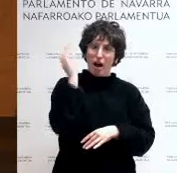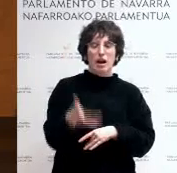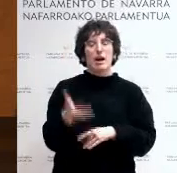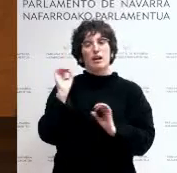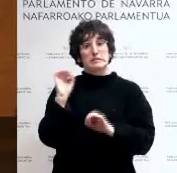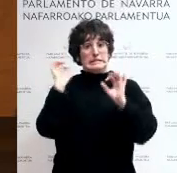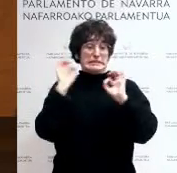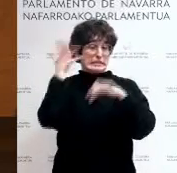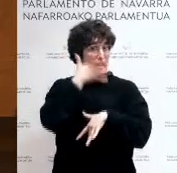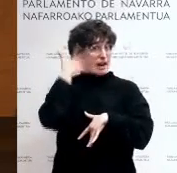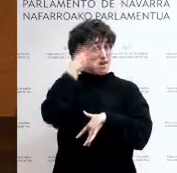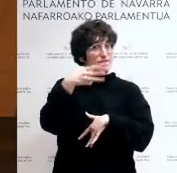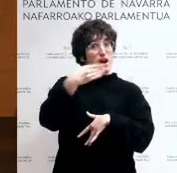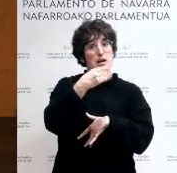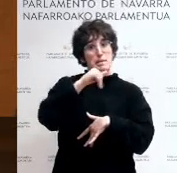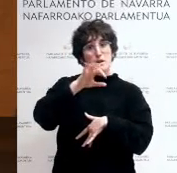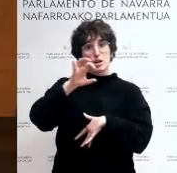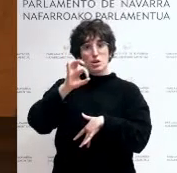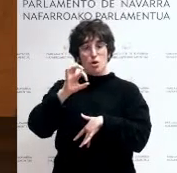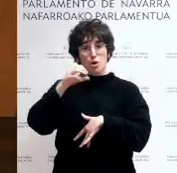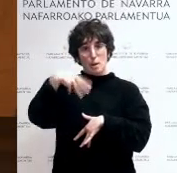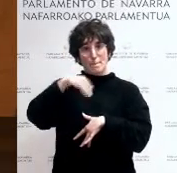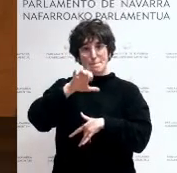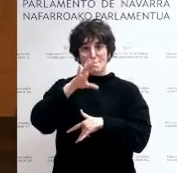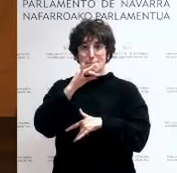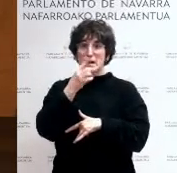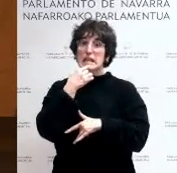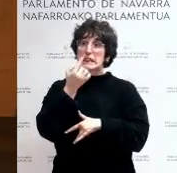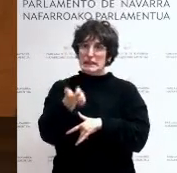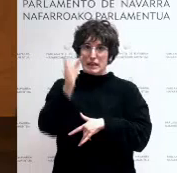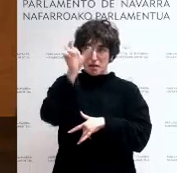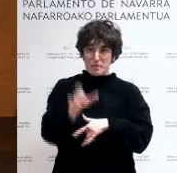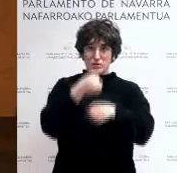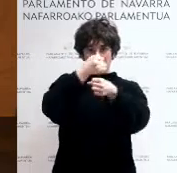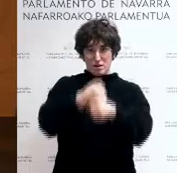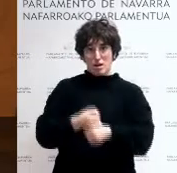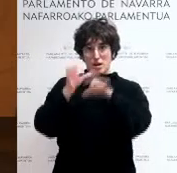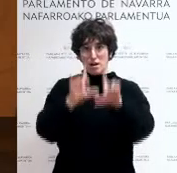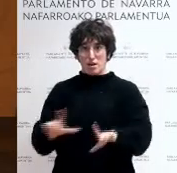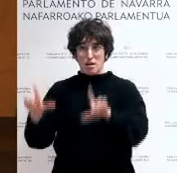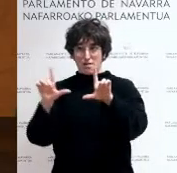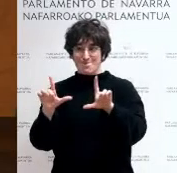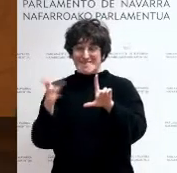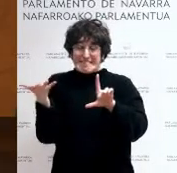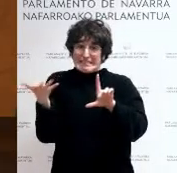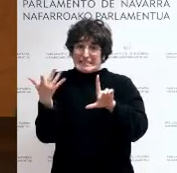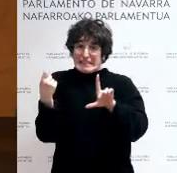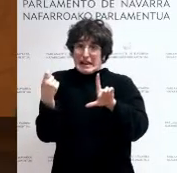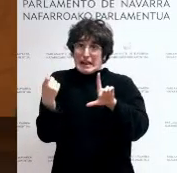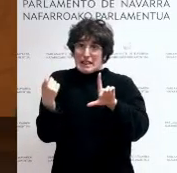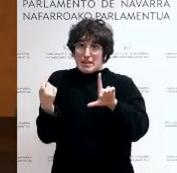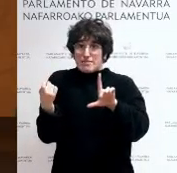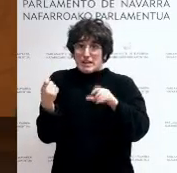decía que la no presencia de un radiólogo de guardia que obliga a sustituir una ecografía por un escáner o que obliga a trasladar al paciente